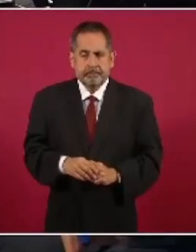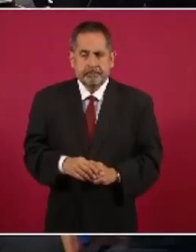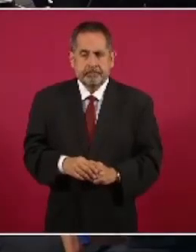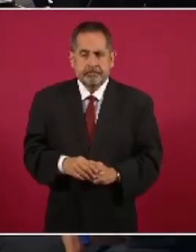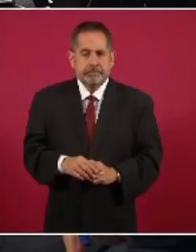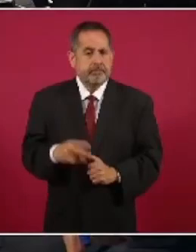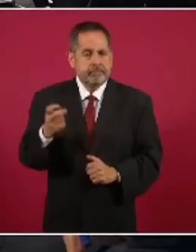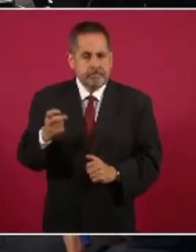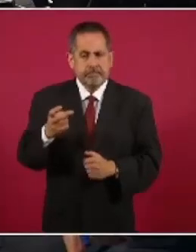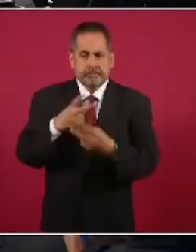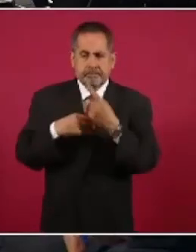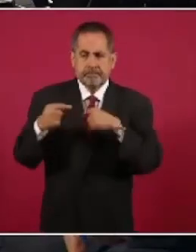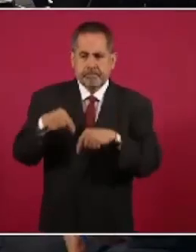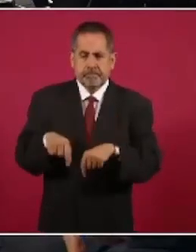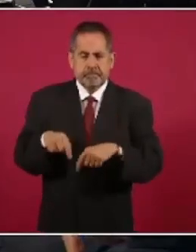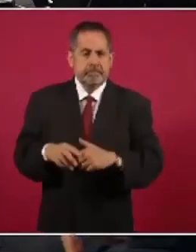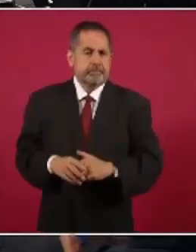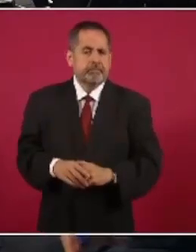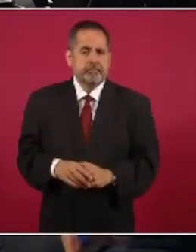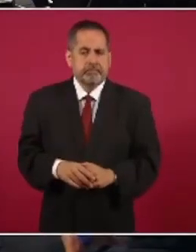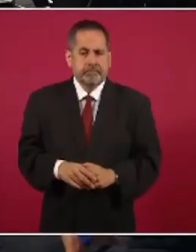¿Esos son?